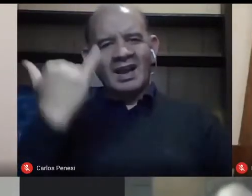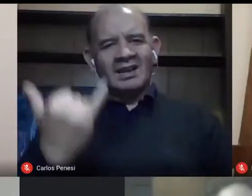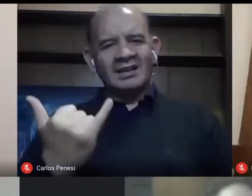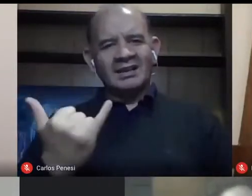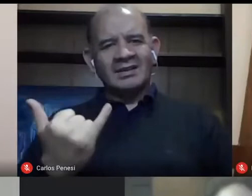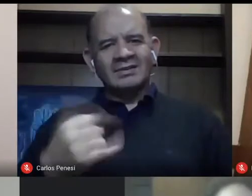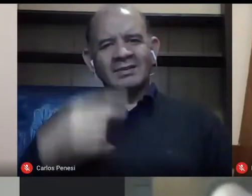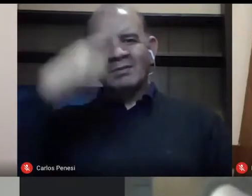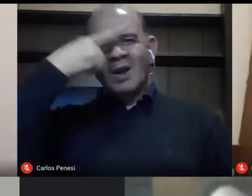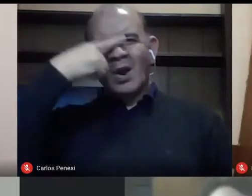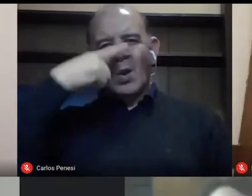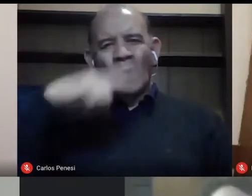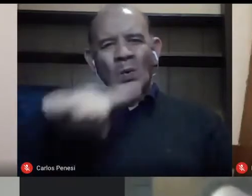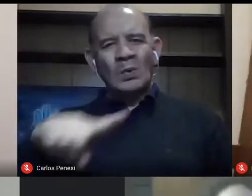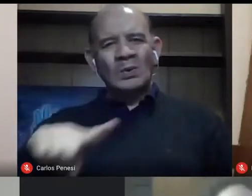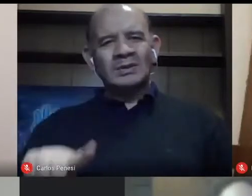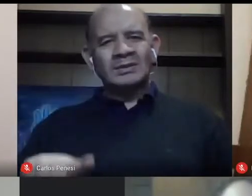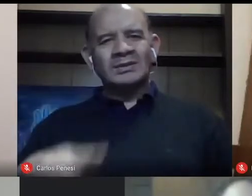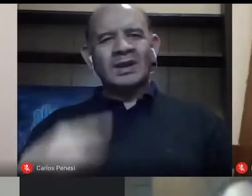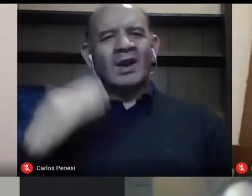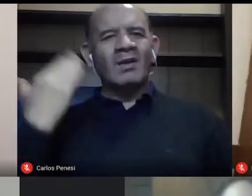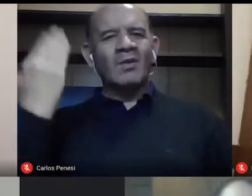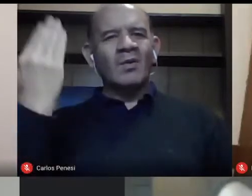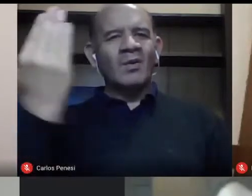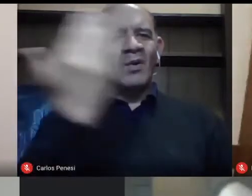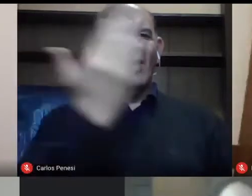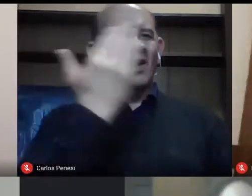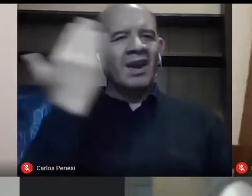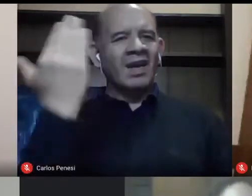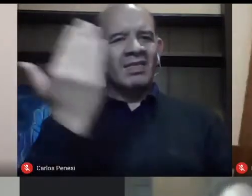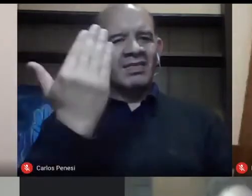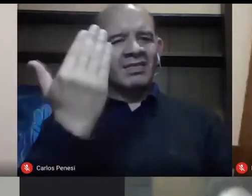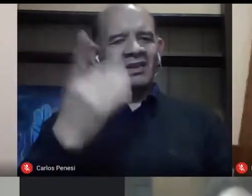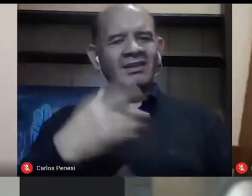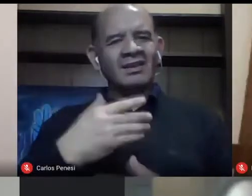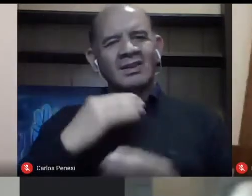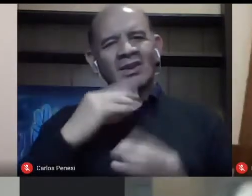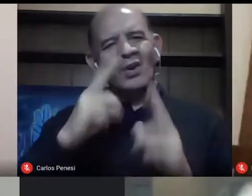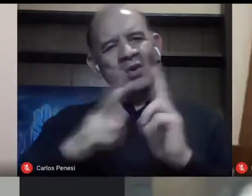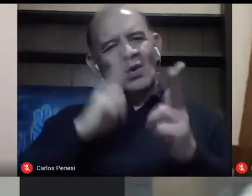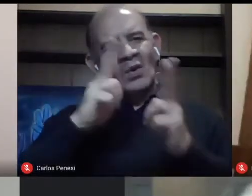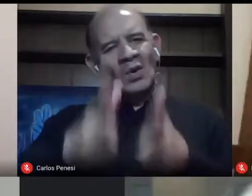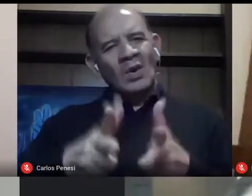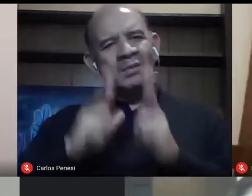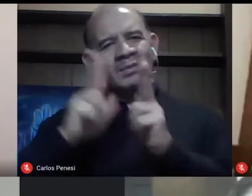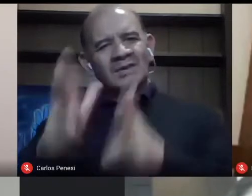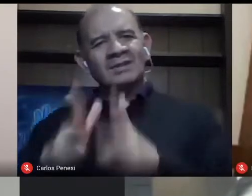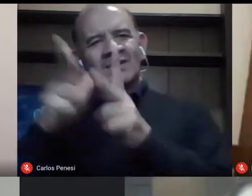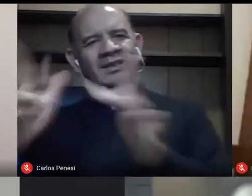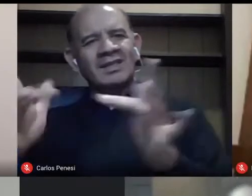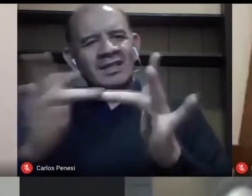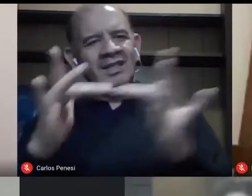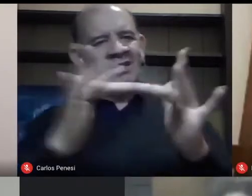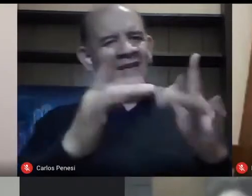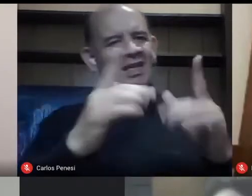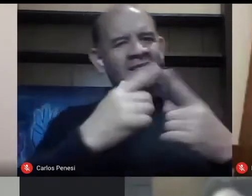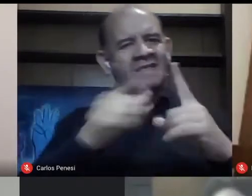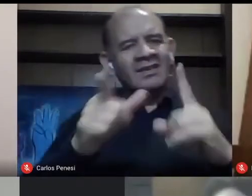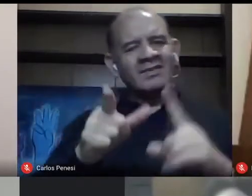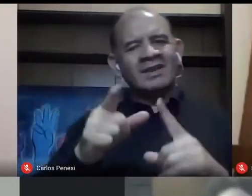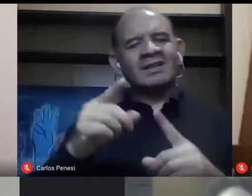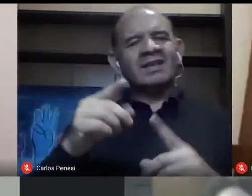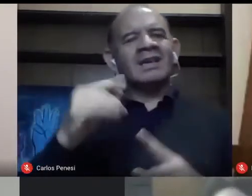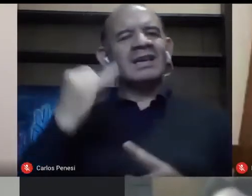la última charla del ciclo de conversaciones digitales con becarios de la JICA, con